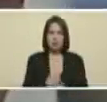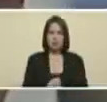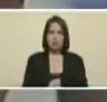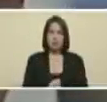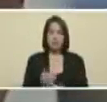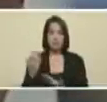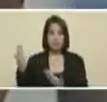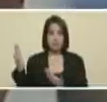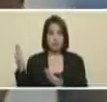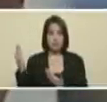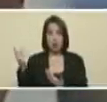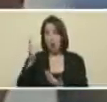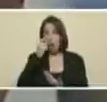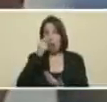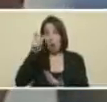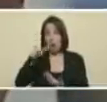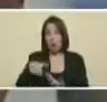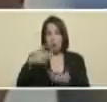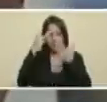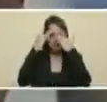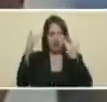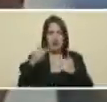El hombre inteligente, estudioso,